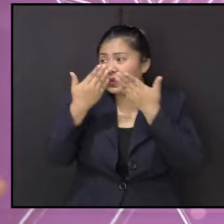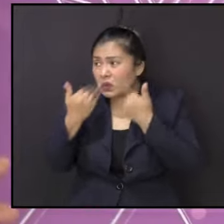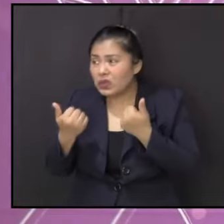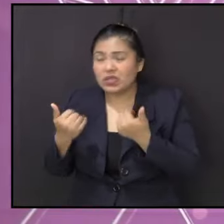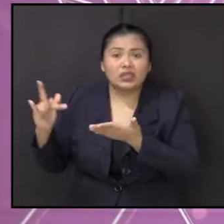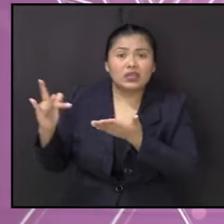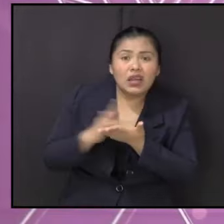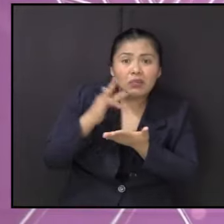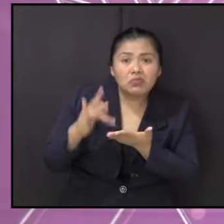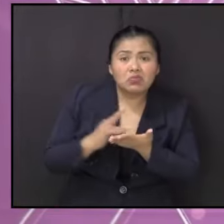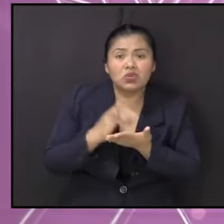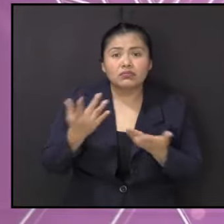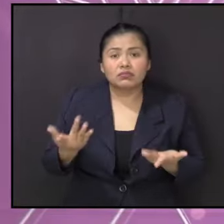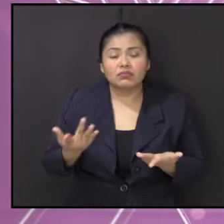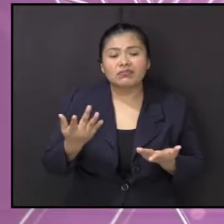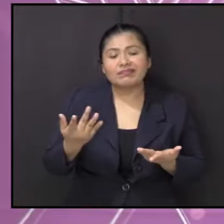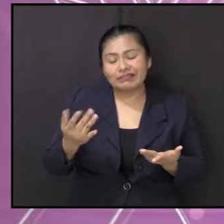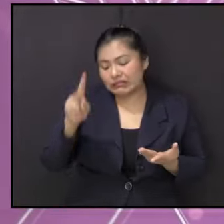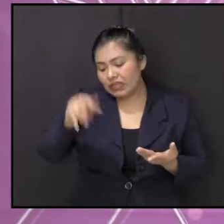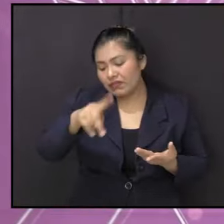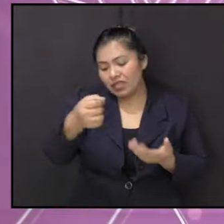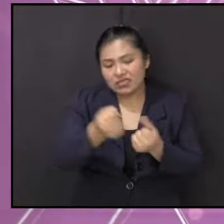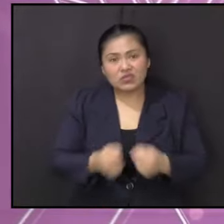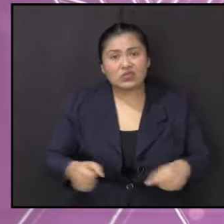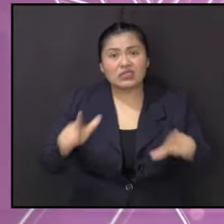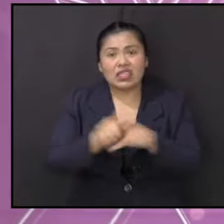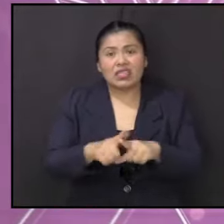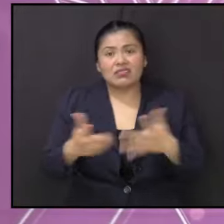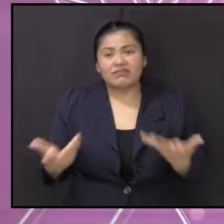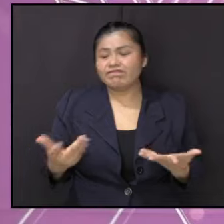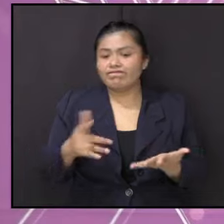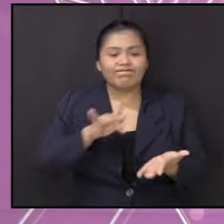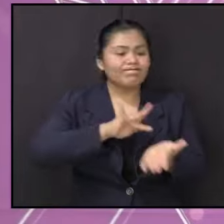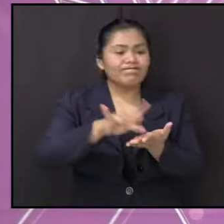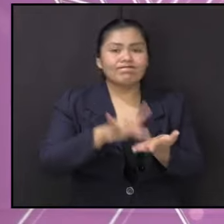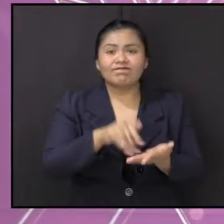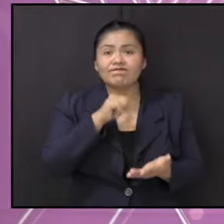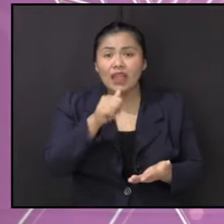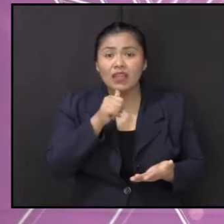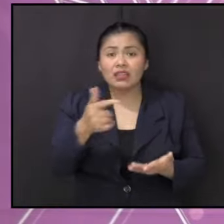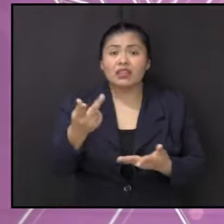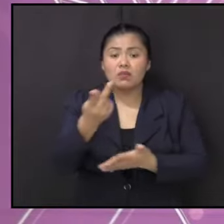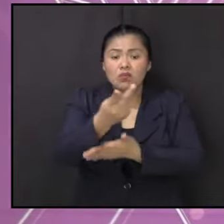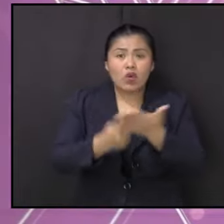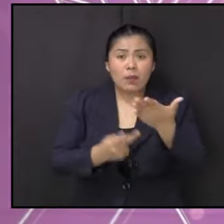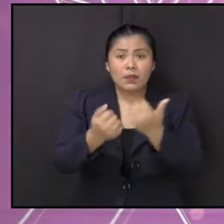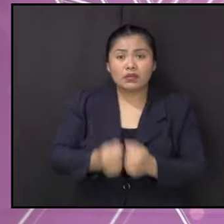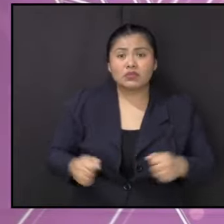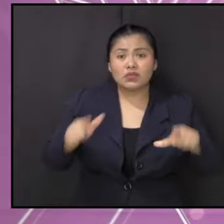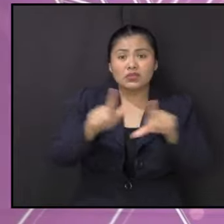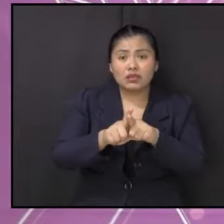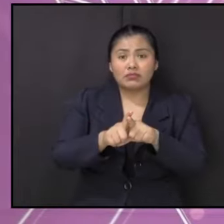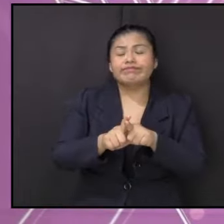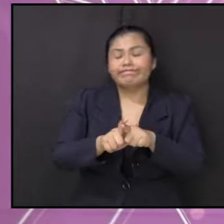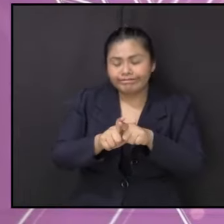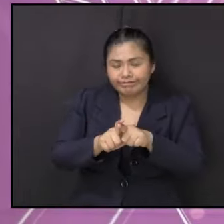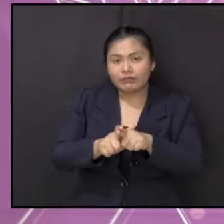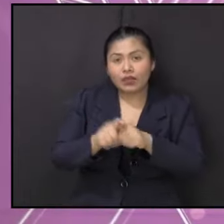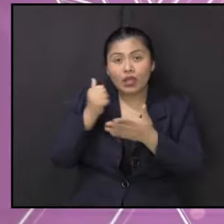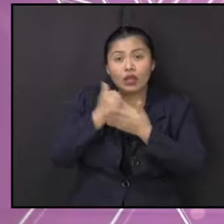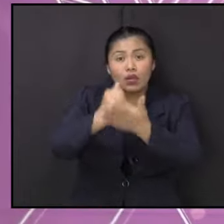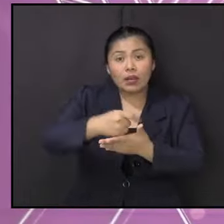ser que la misma sociedad los orilla y los obliga a esto. El fomento a los jóvenes, a programas sociales donde se les pueda permitir a ellos a través